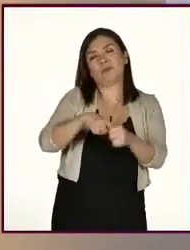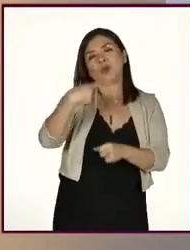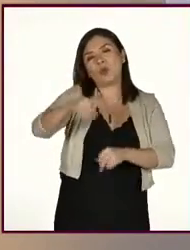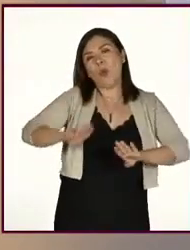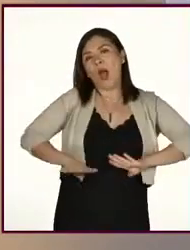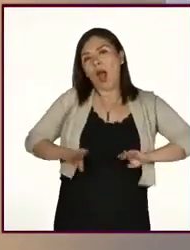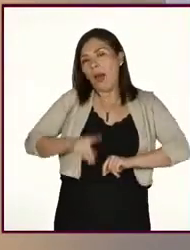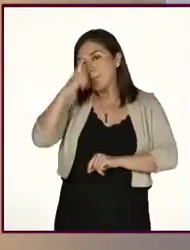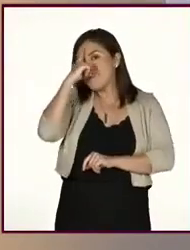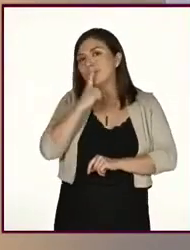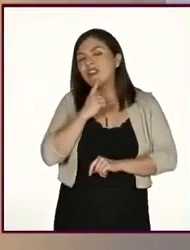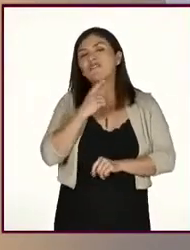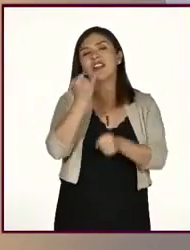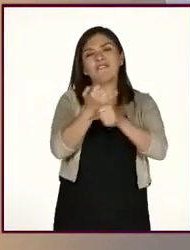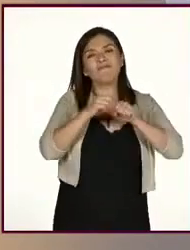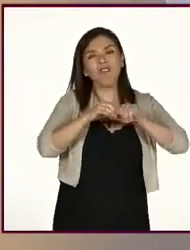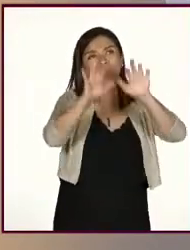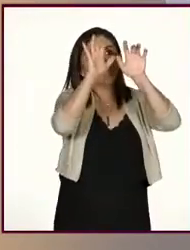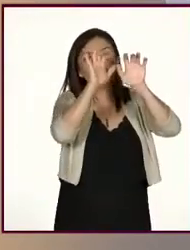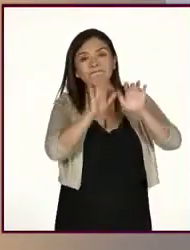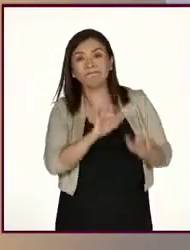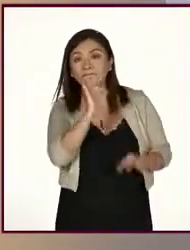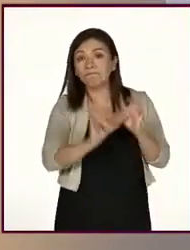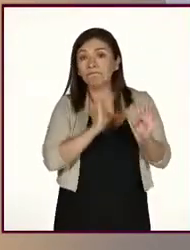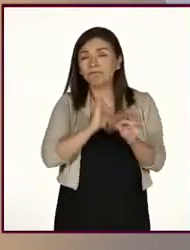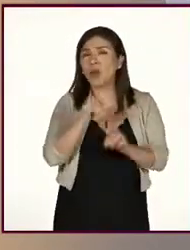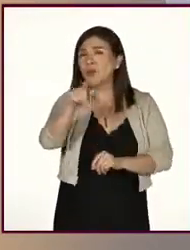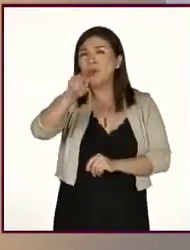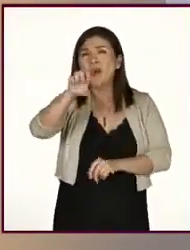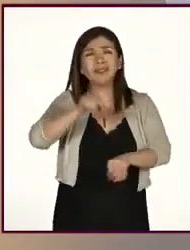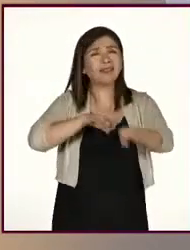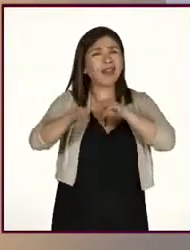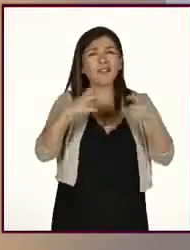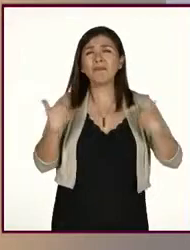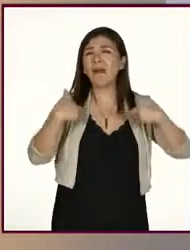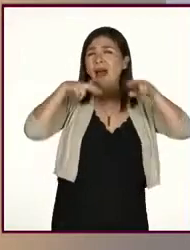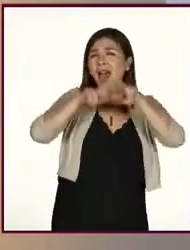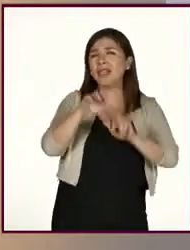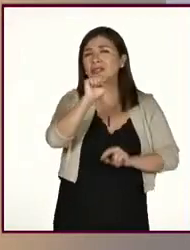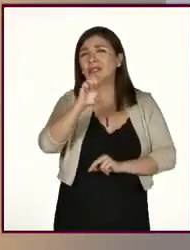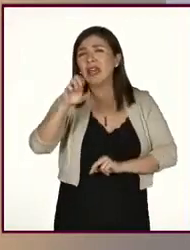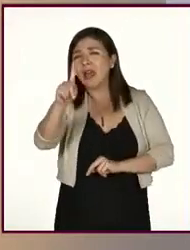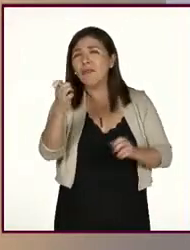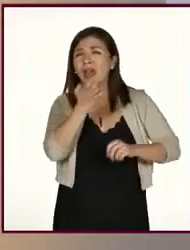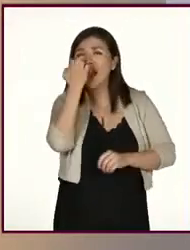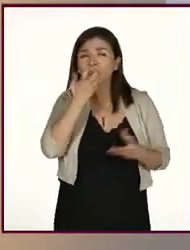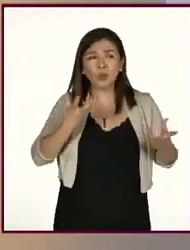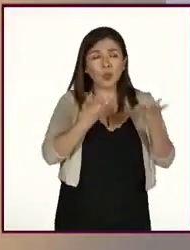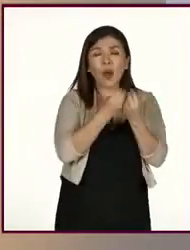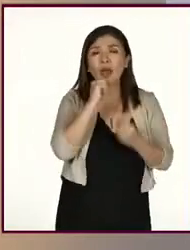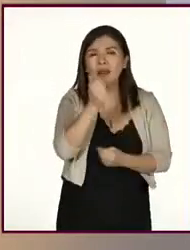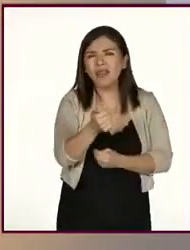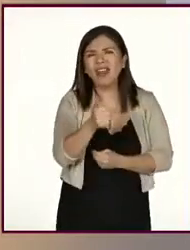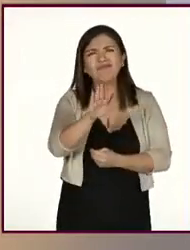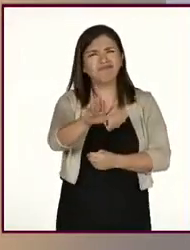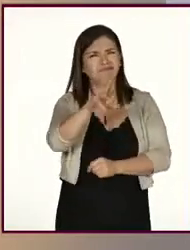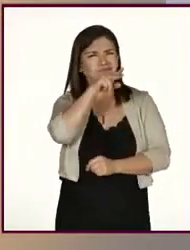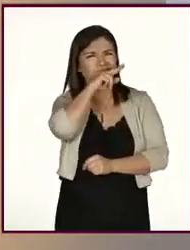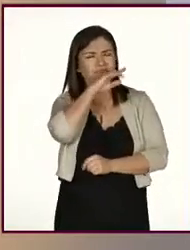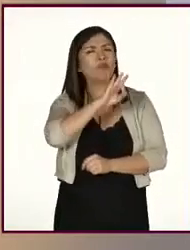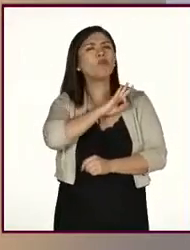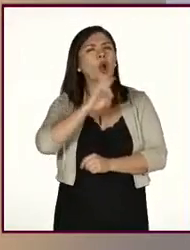perfil, proporcionen todos sus datos y en caso de no pertenecer al sector educativo o no formar parte de la plantilla de una escuela, no se